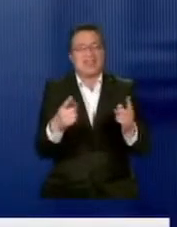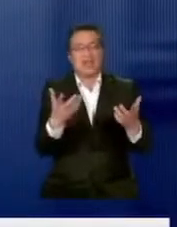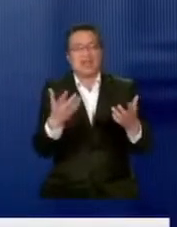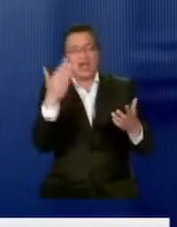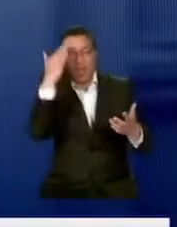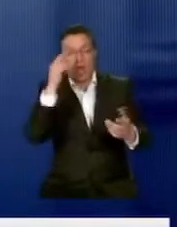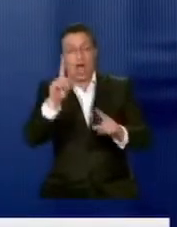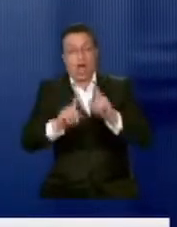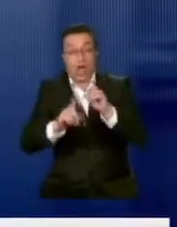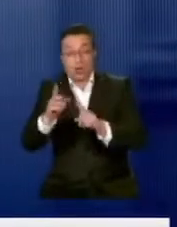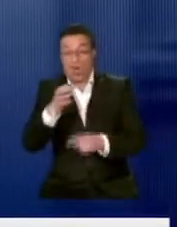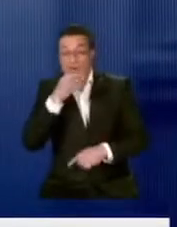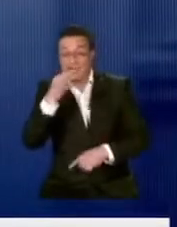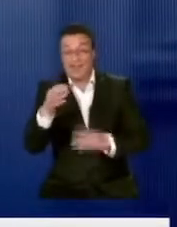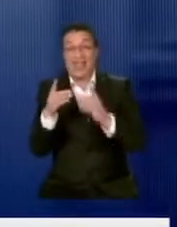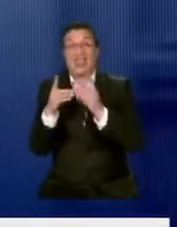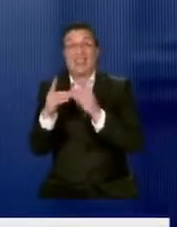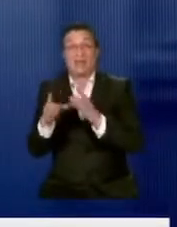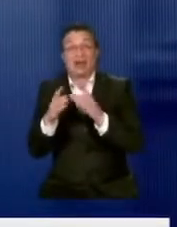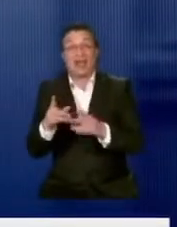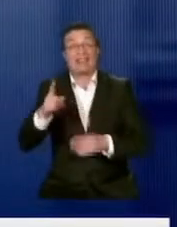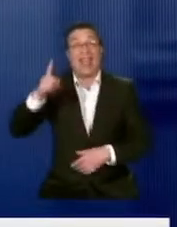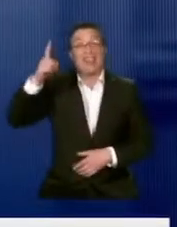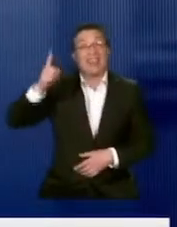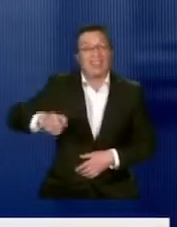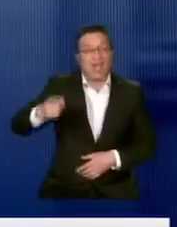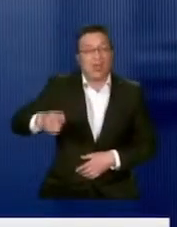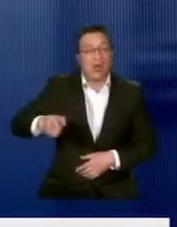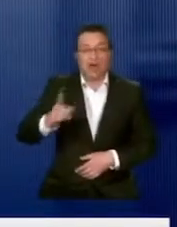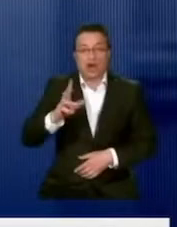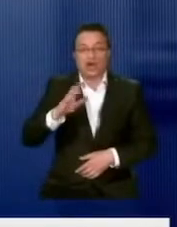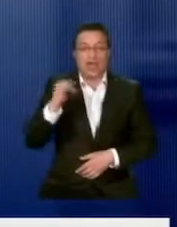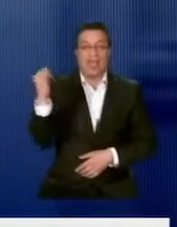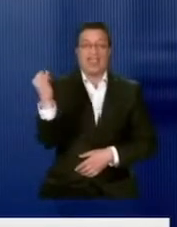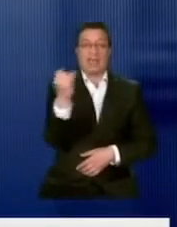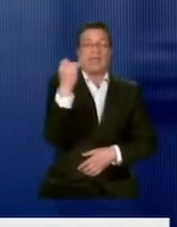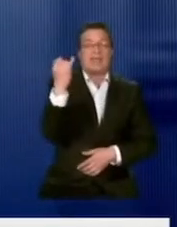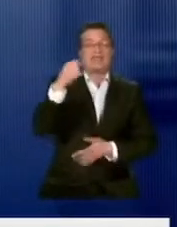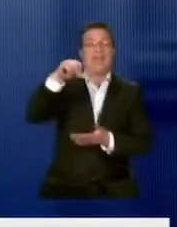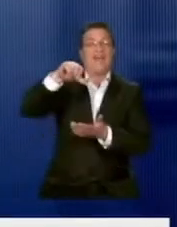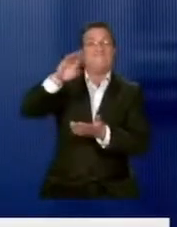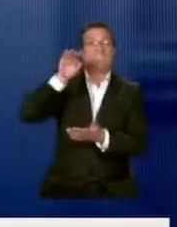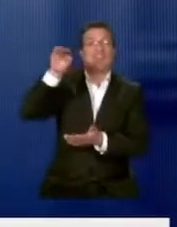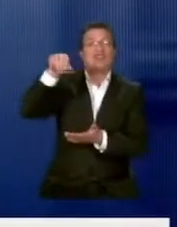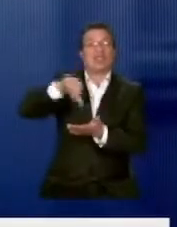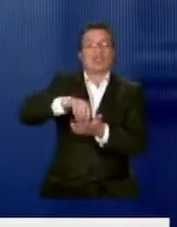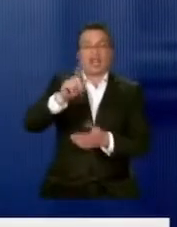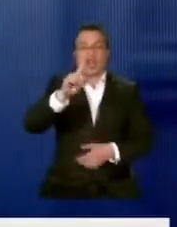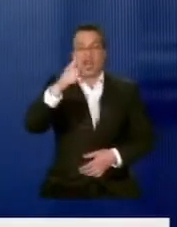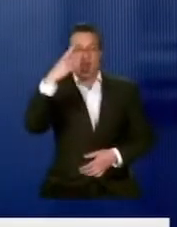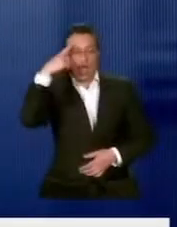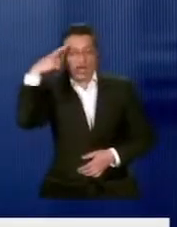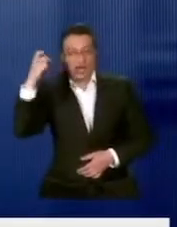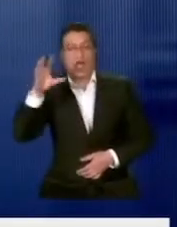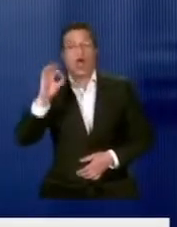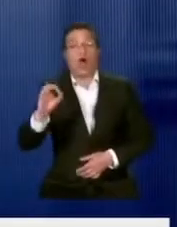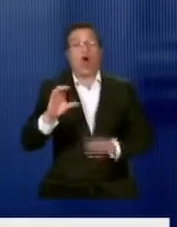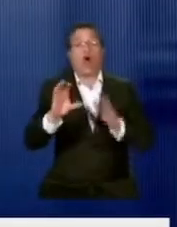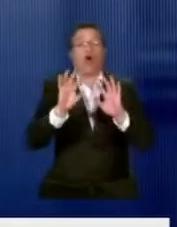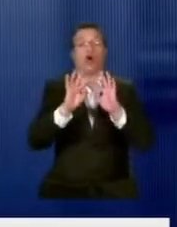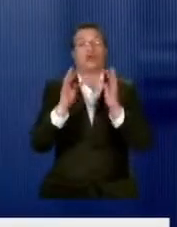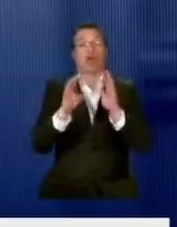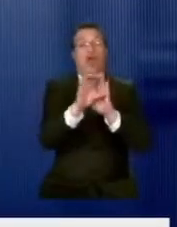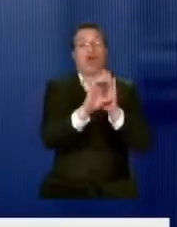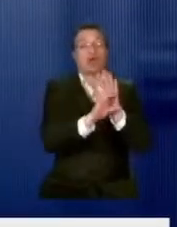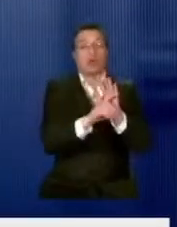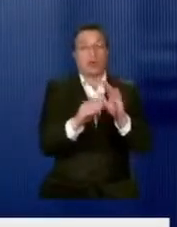donde algunos llaman democracia a las dictaduras, que no creen en la independencia del Banco Central o no creen en una constitución construida en una